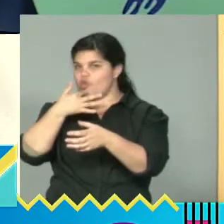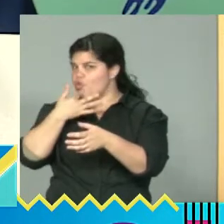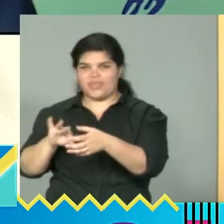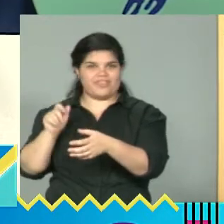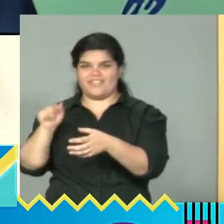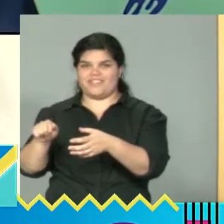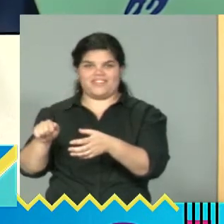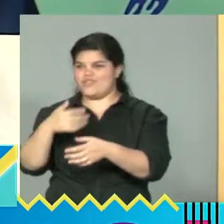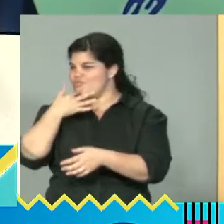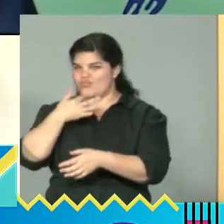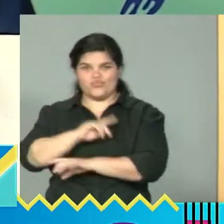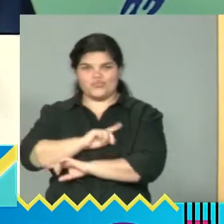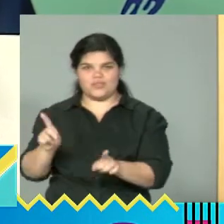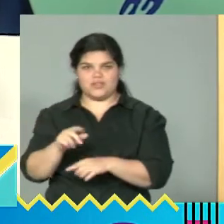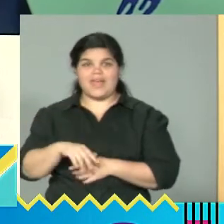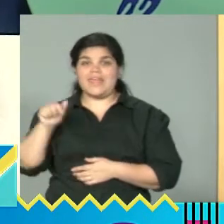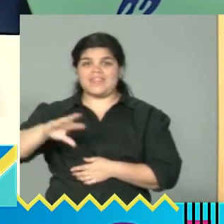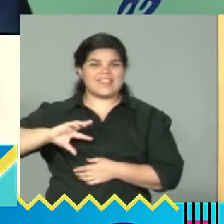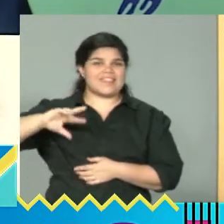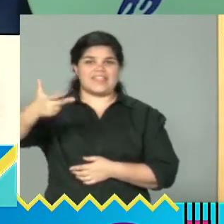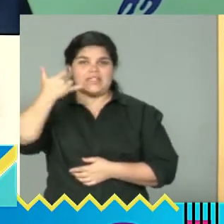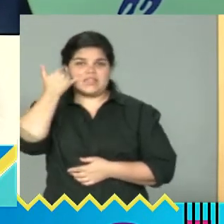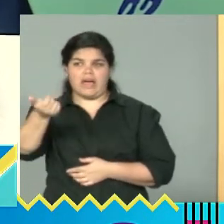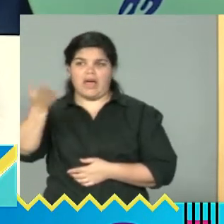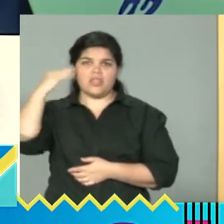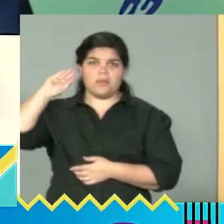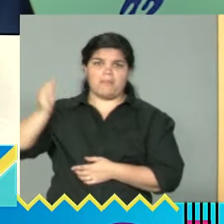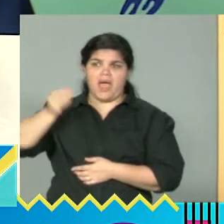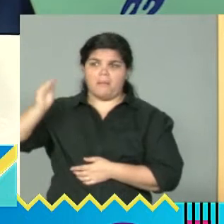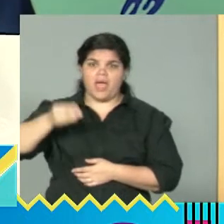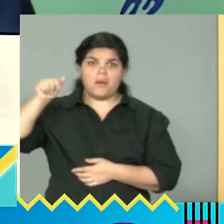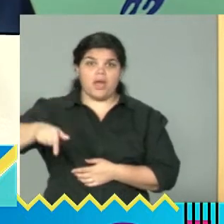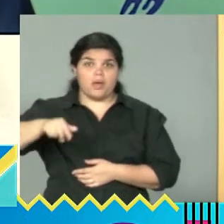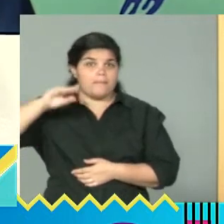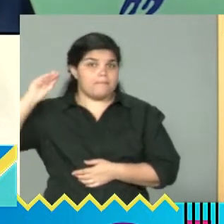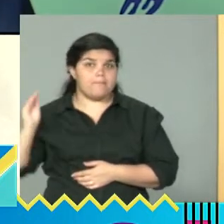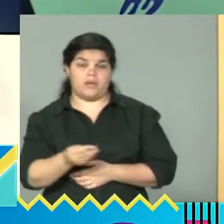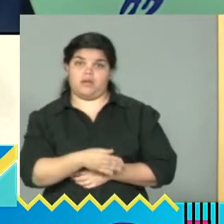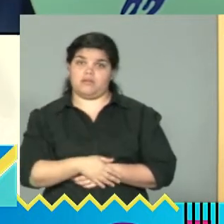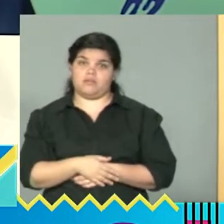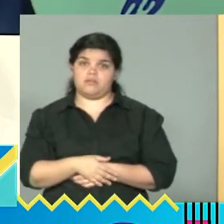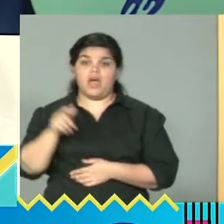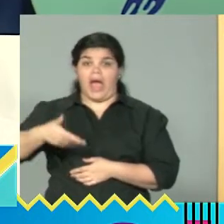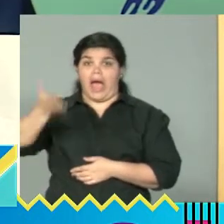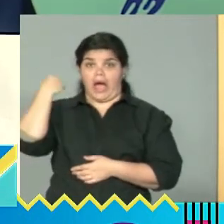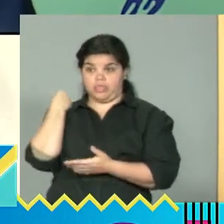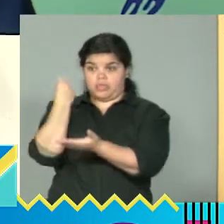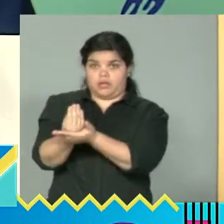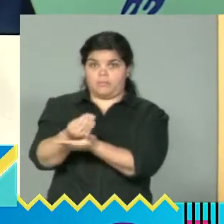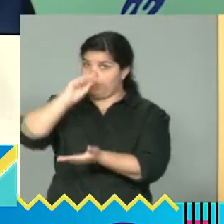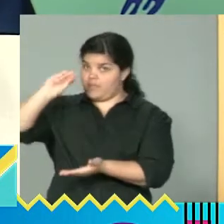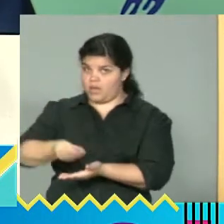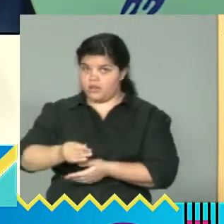Y esta es la tercera vez que van a perder la posibilidad, o sea que puede ser la vencida. La perdió cuando asumió, la perdió cuando ganó